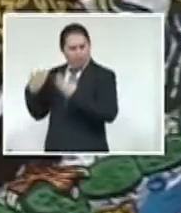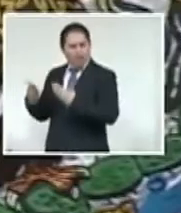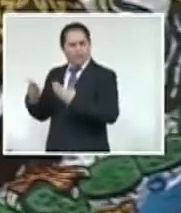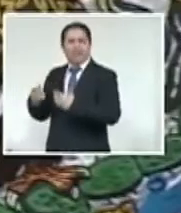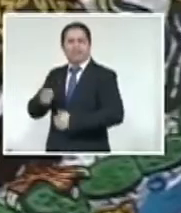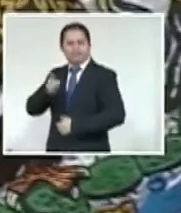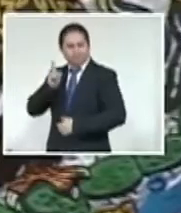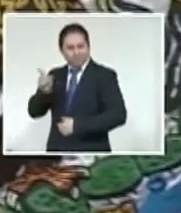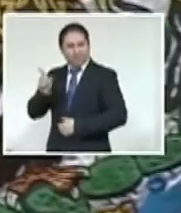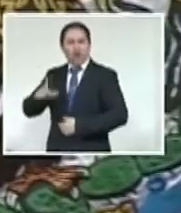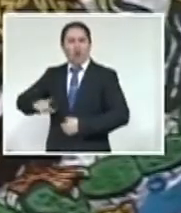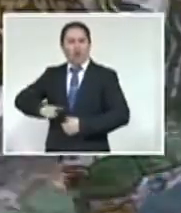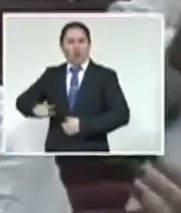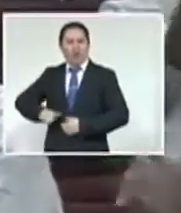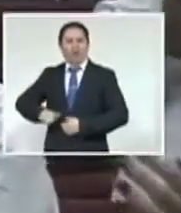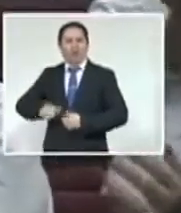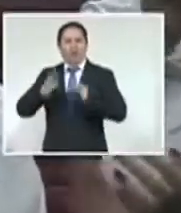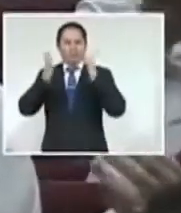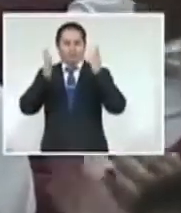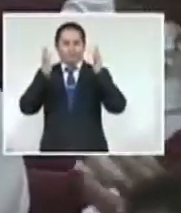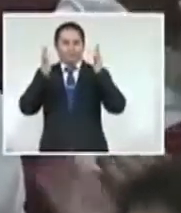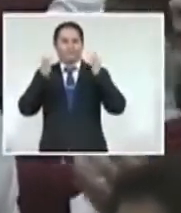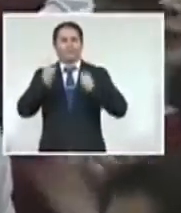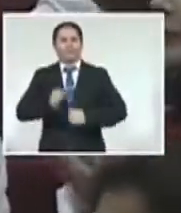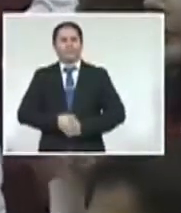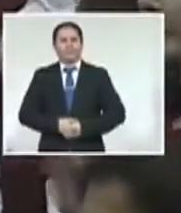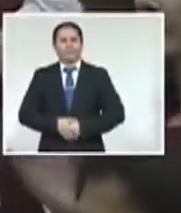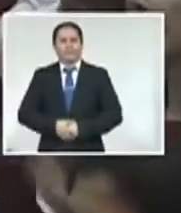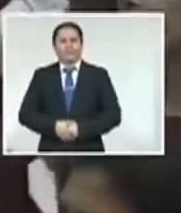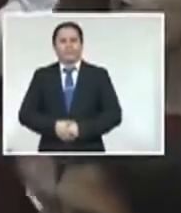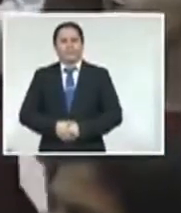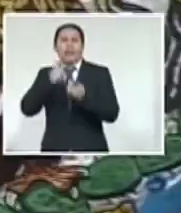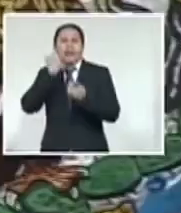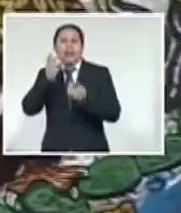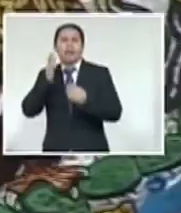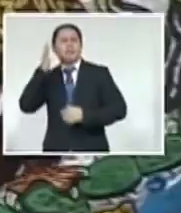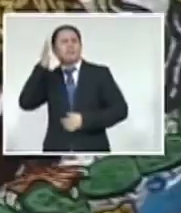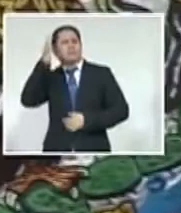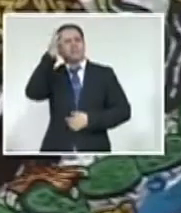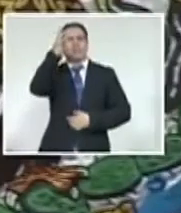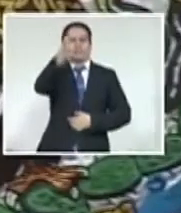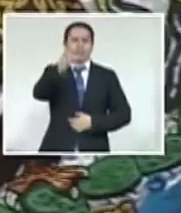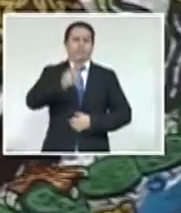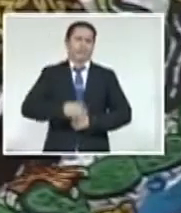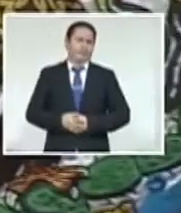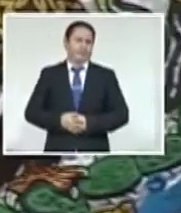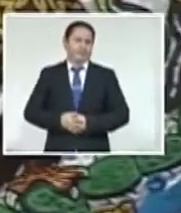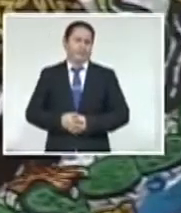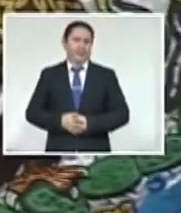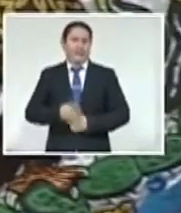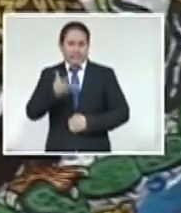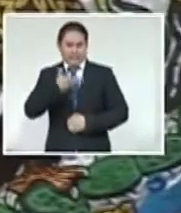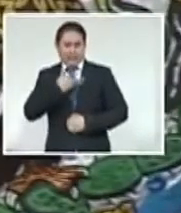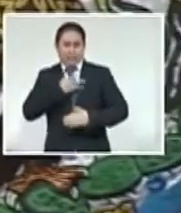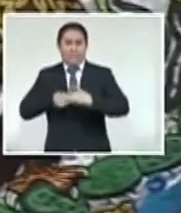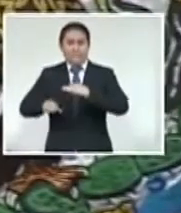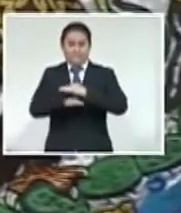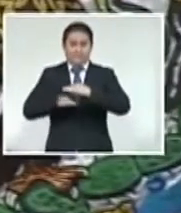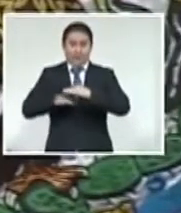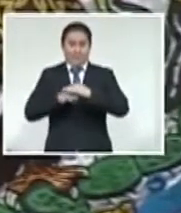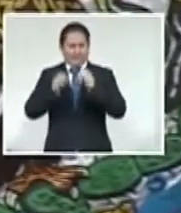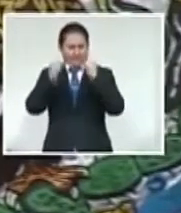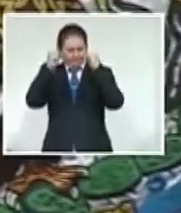Por último, dejó este exhorto a todos los presentes y al pueblo de Chiapas. Tenemos bases más firmes, estamos